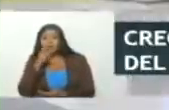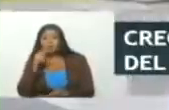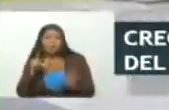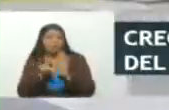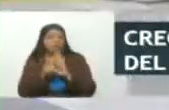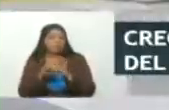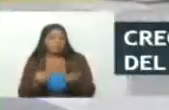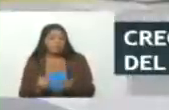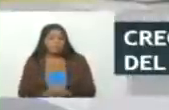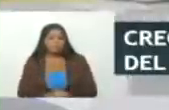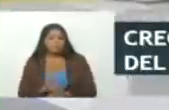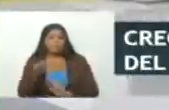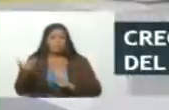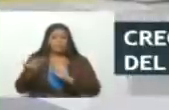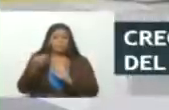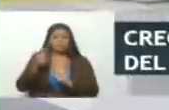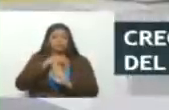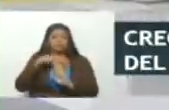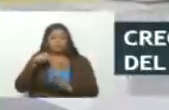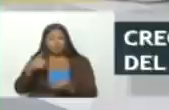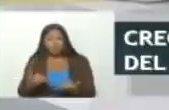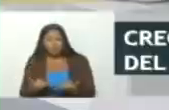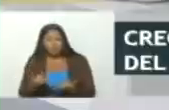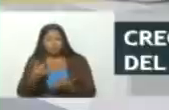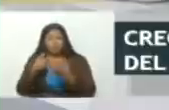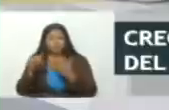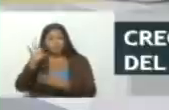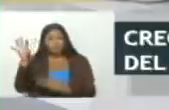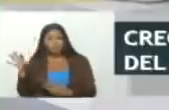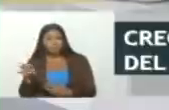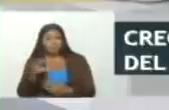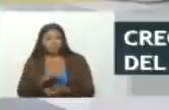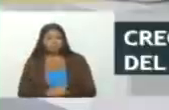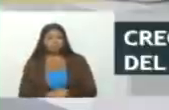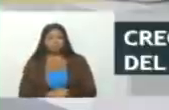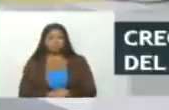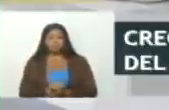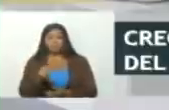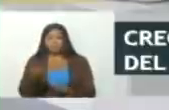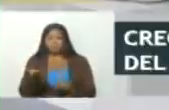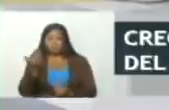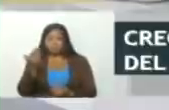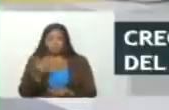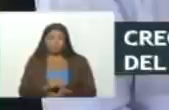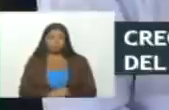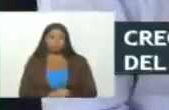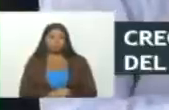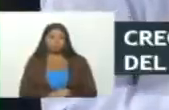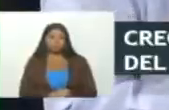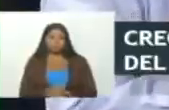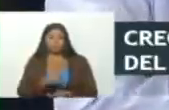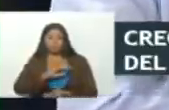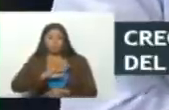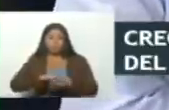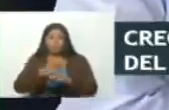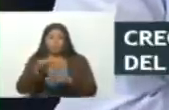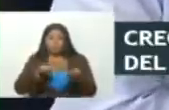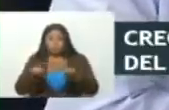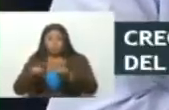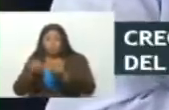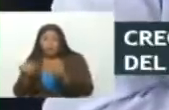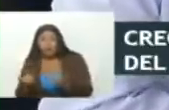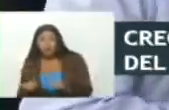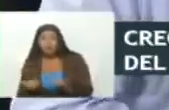ilegal, tienen algún impacto para nosotros, para el resto de los países? Mira, esto es muy importante, porque esto está dominando el